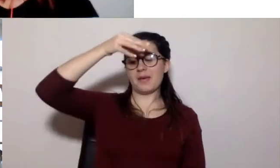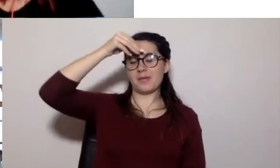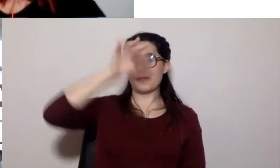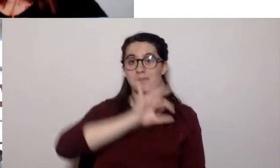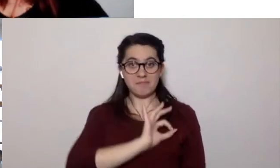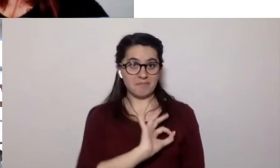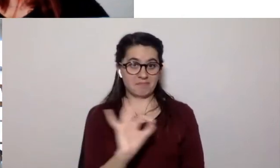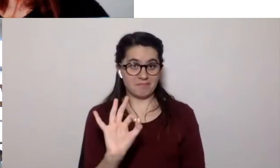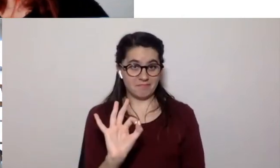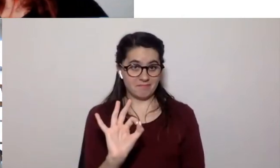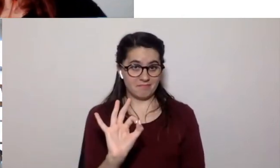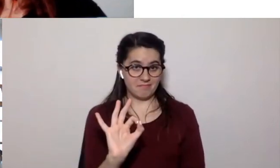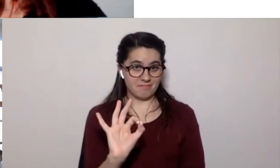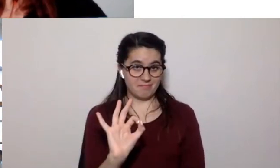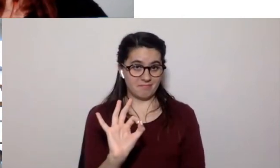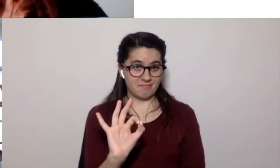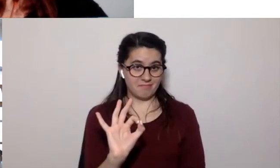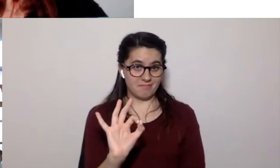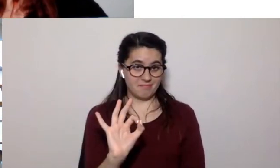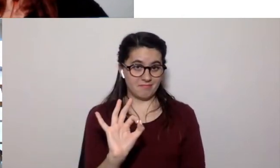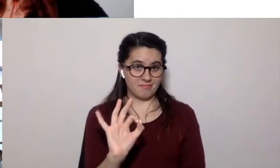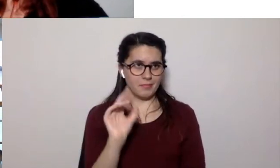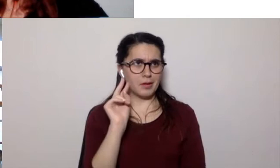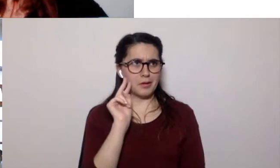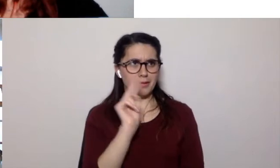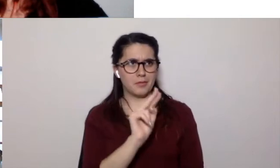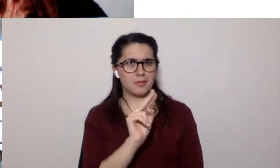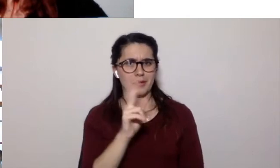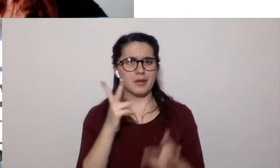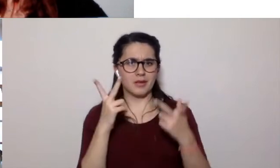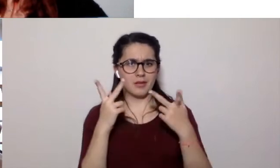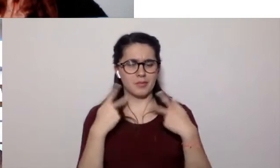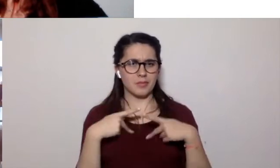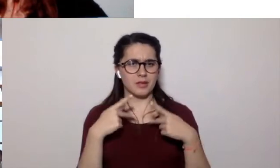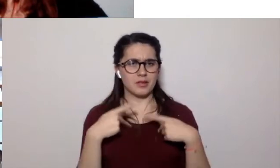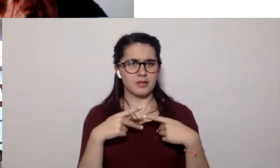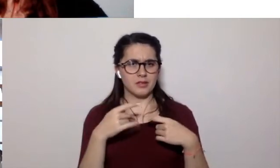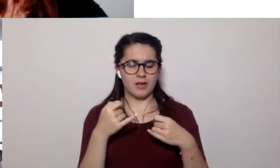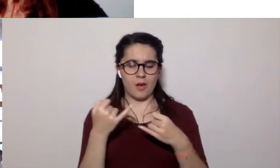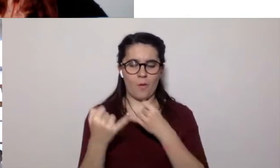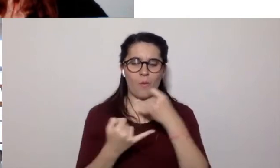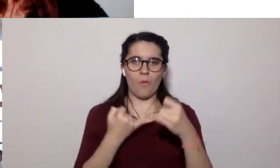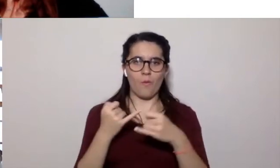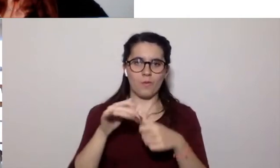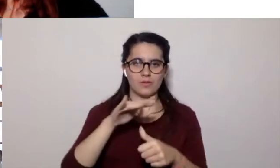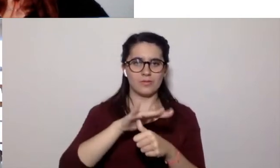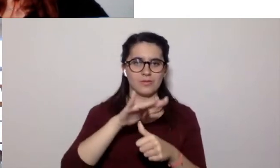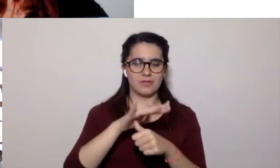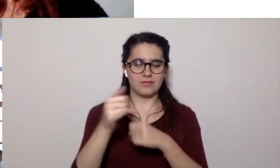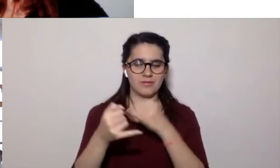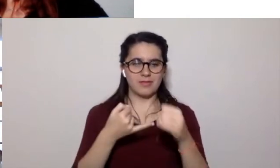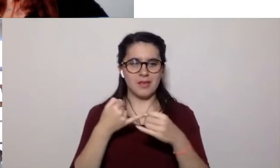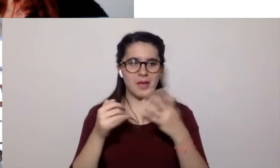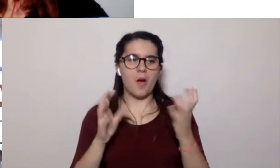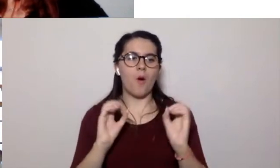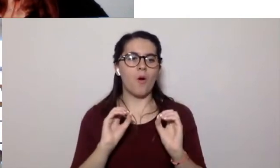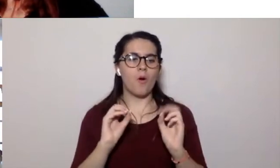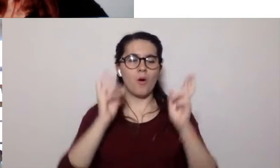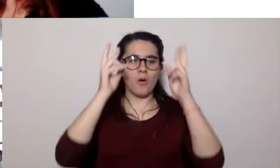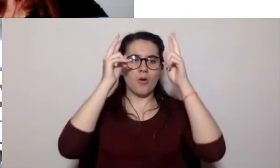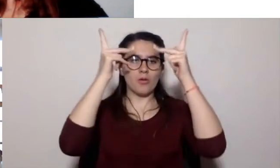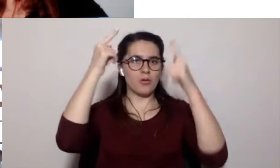bueno, yo vi mucha gente que se puso a jugar perdón, juegos de mesa con su familia o hacer rompecabezas,